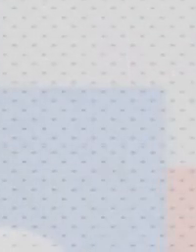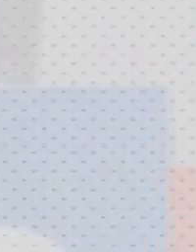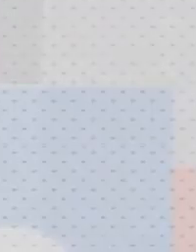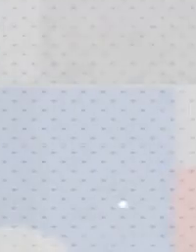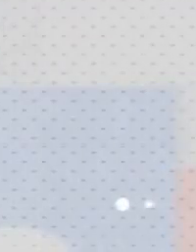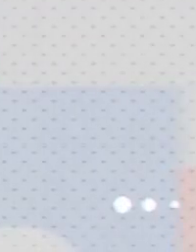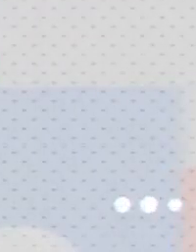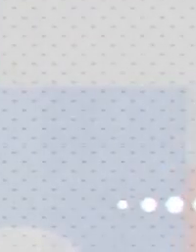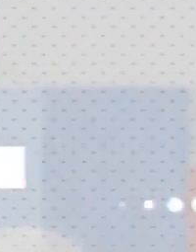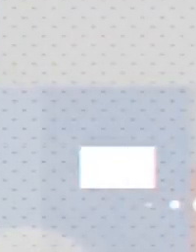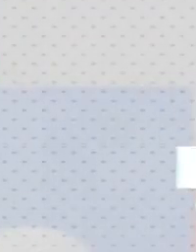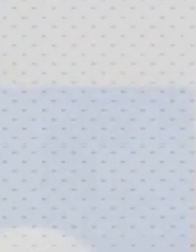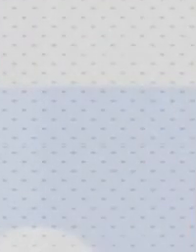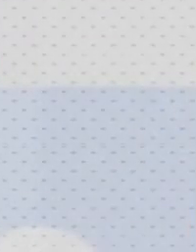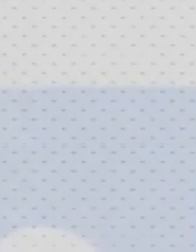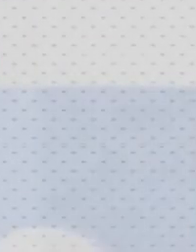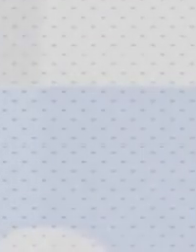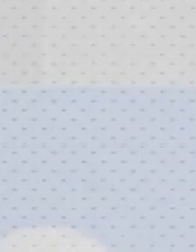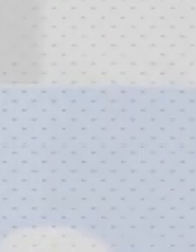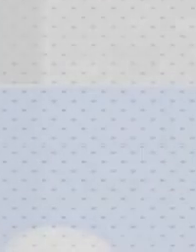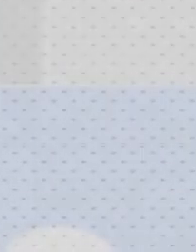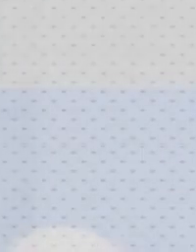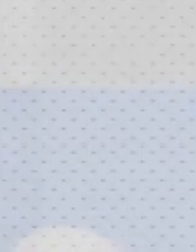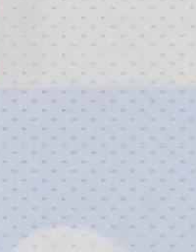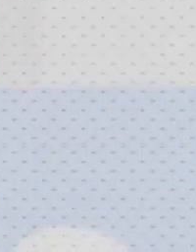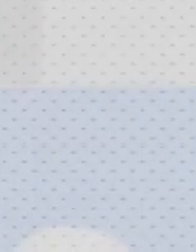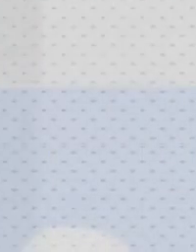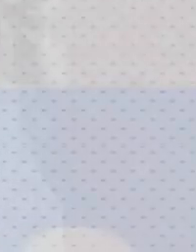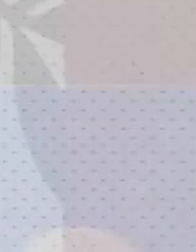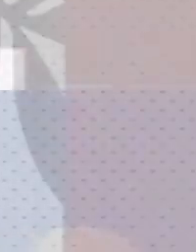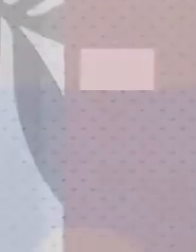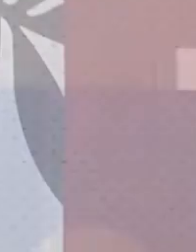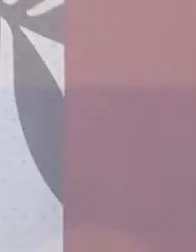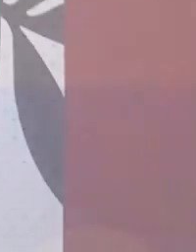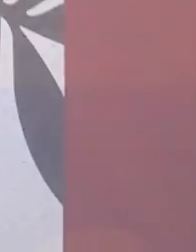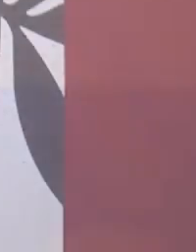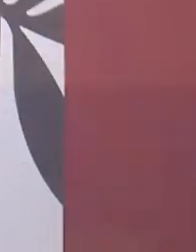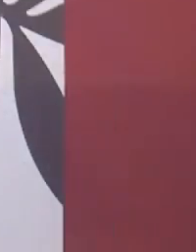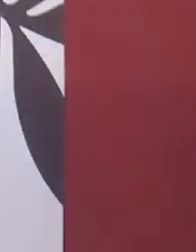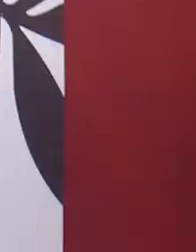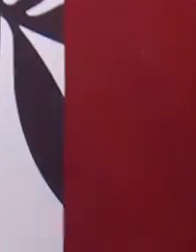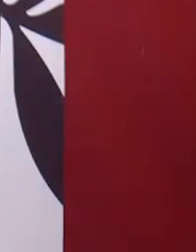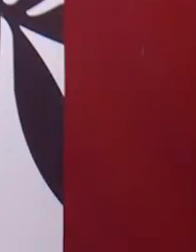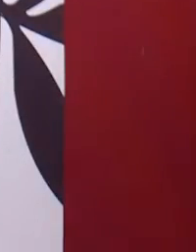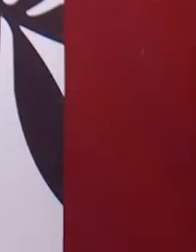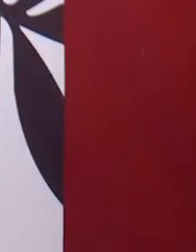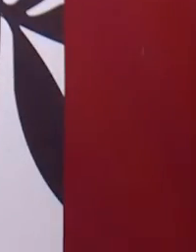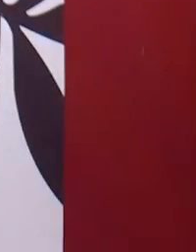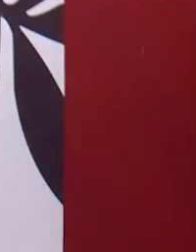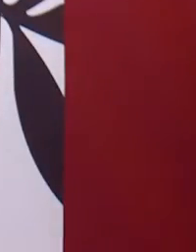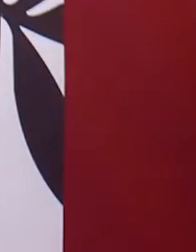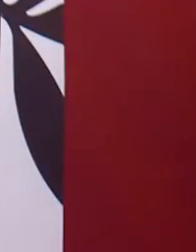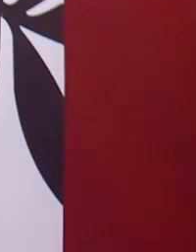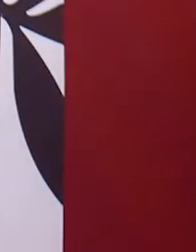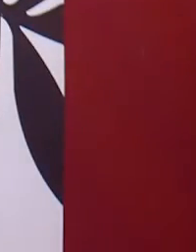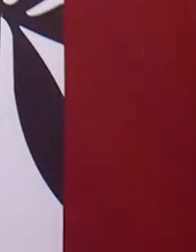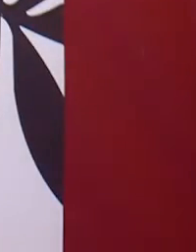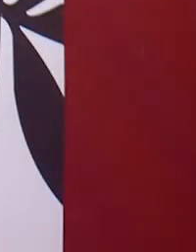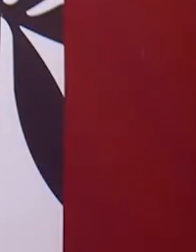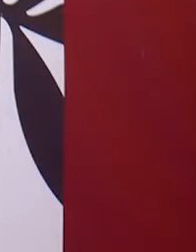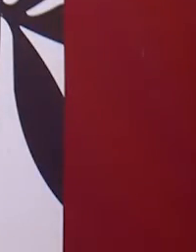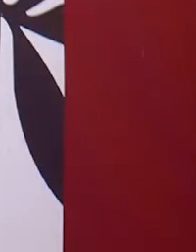Bueno. Bueno, y para las personas que les gusta cuidarse la